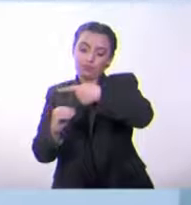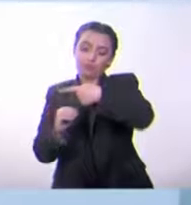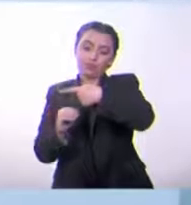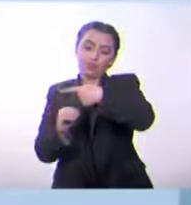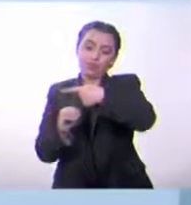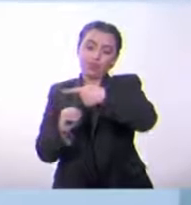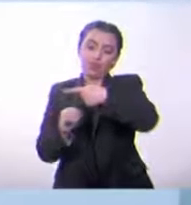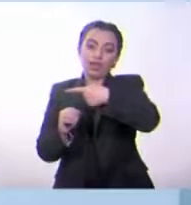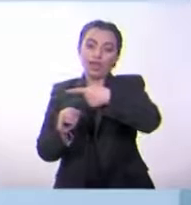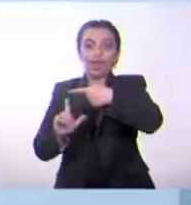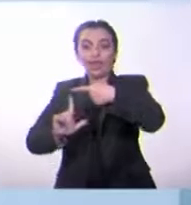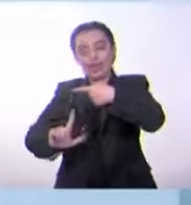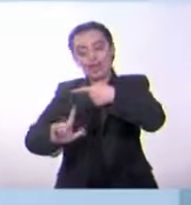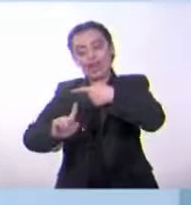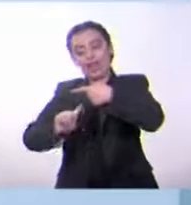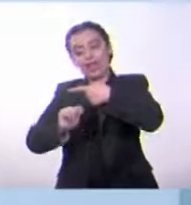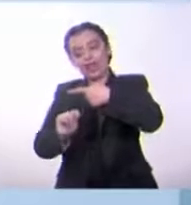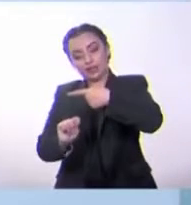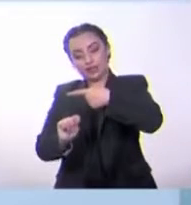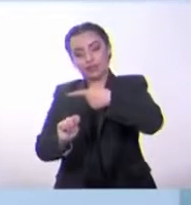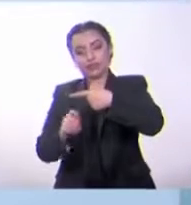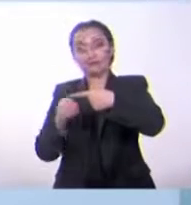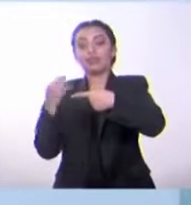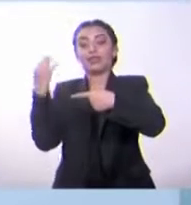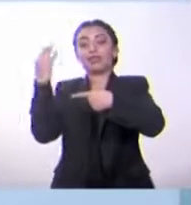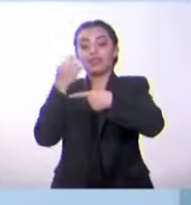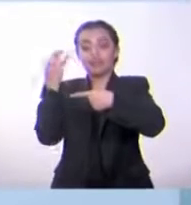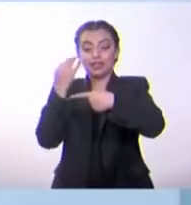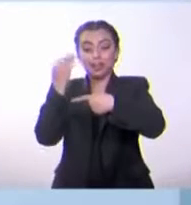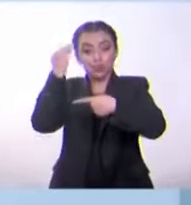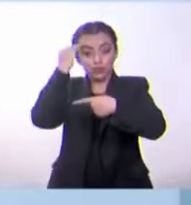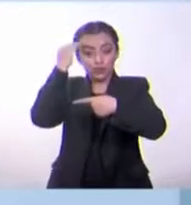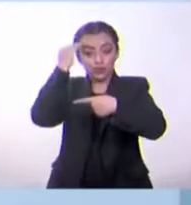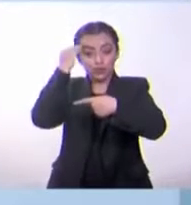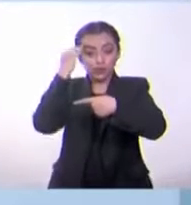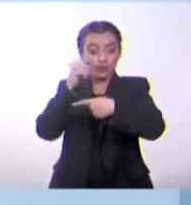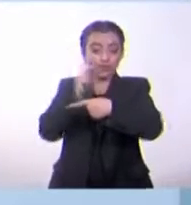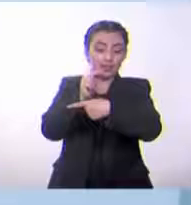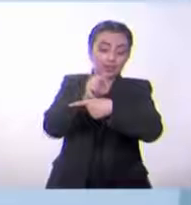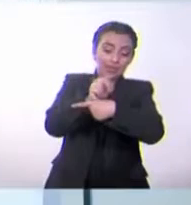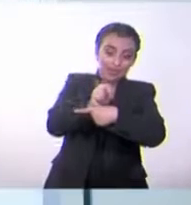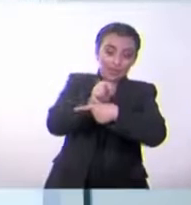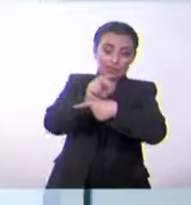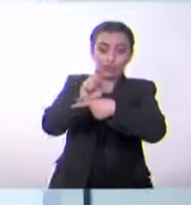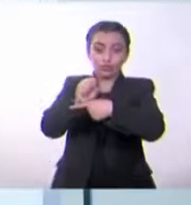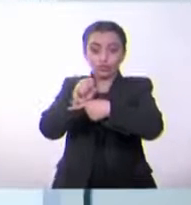Entonces necesitamos saber los moles de soluto. Y los moles de soluto